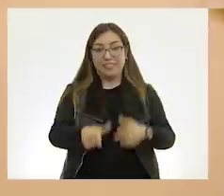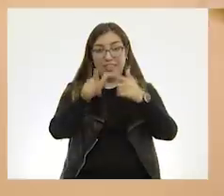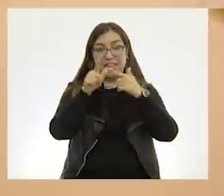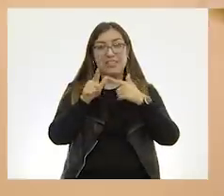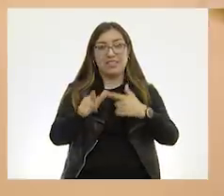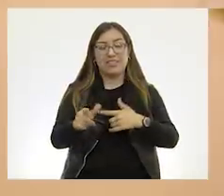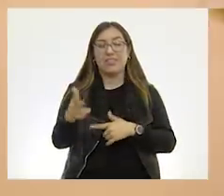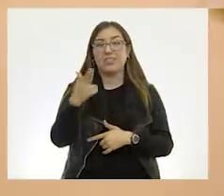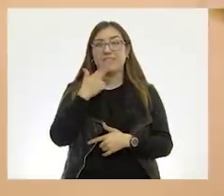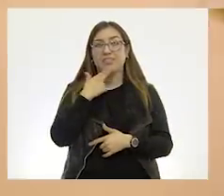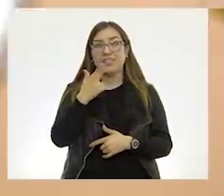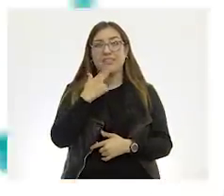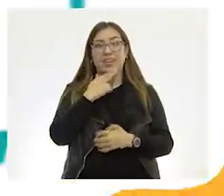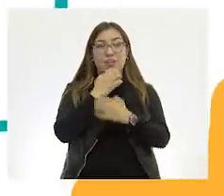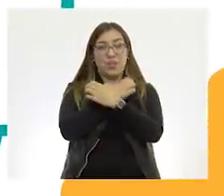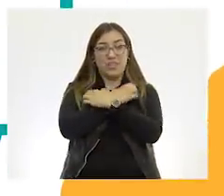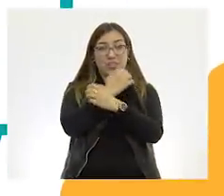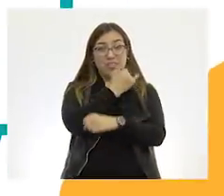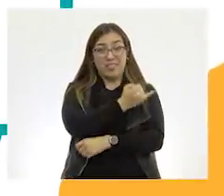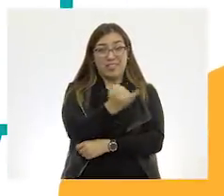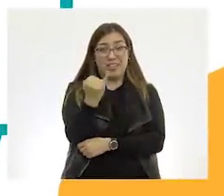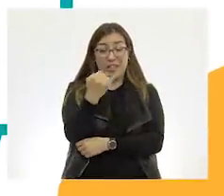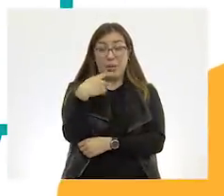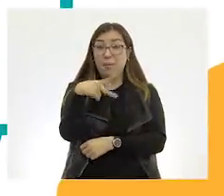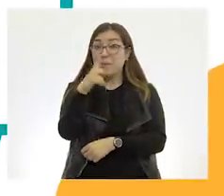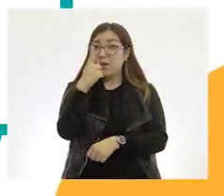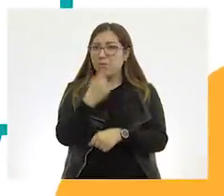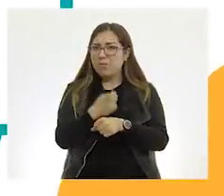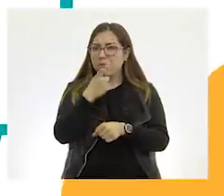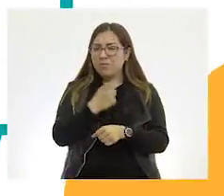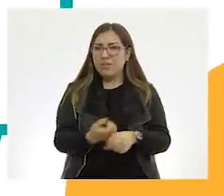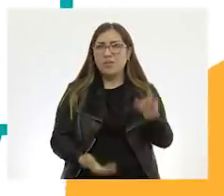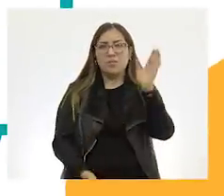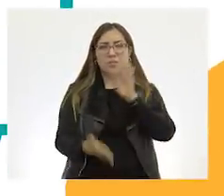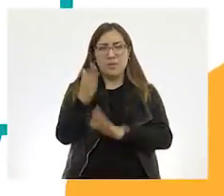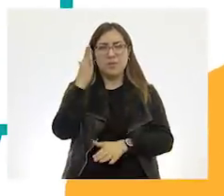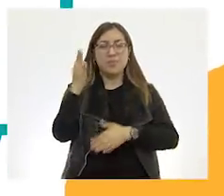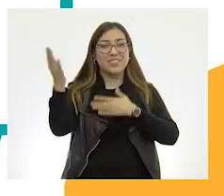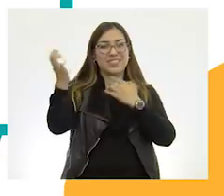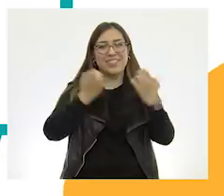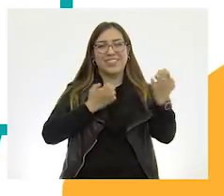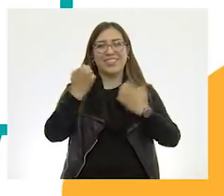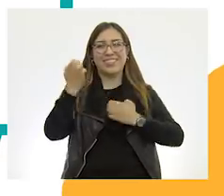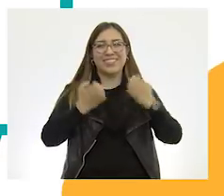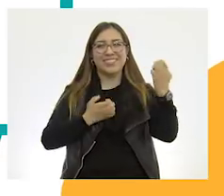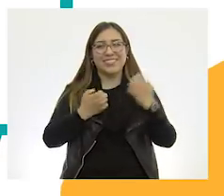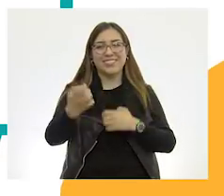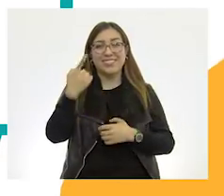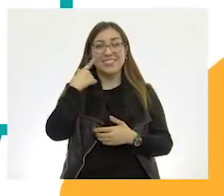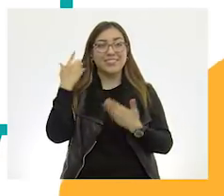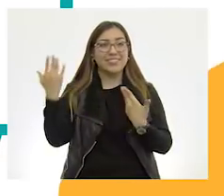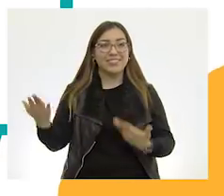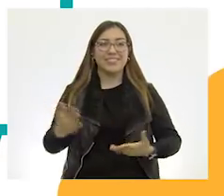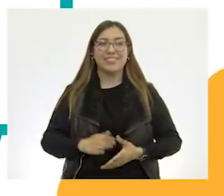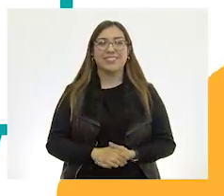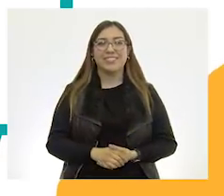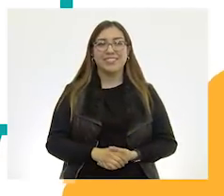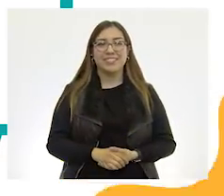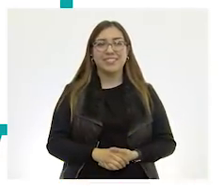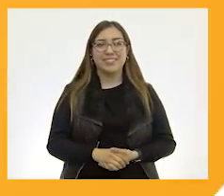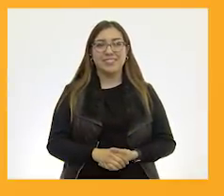Continuamos con educación preescolar, pero antes hay que movernos un poquito. ¡Vamos con la siguiente pausa activa!